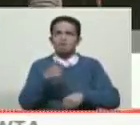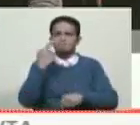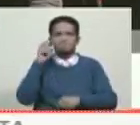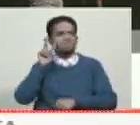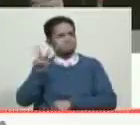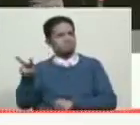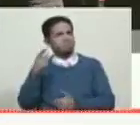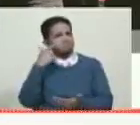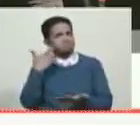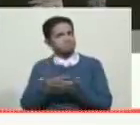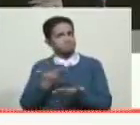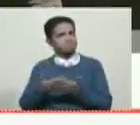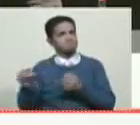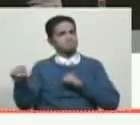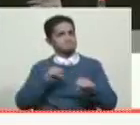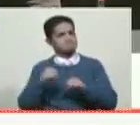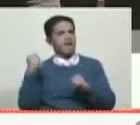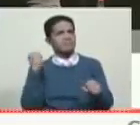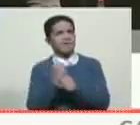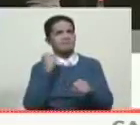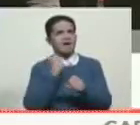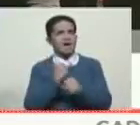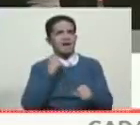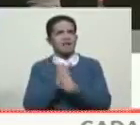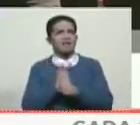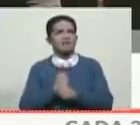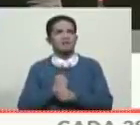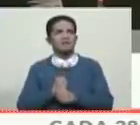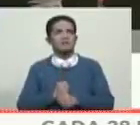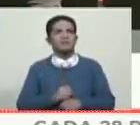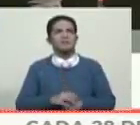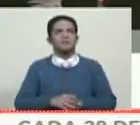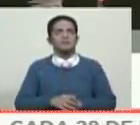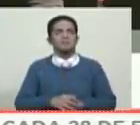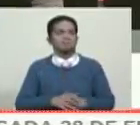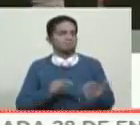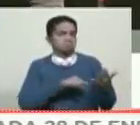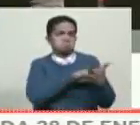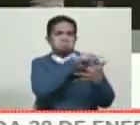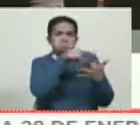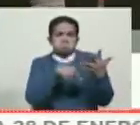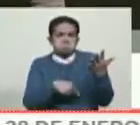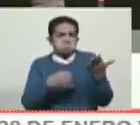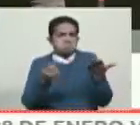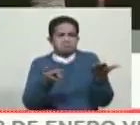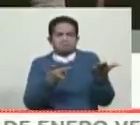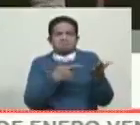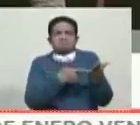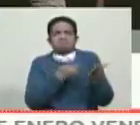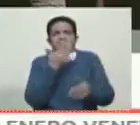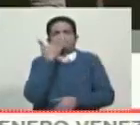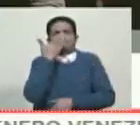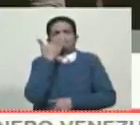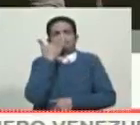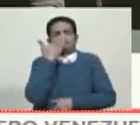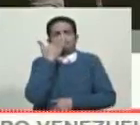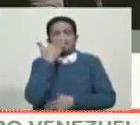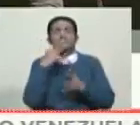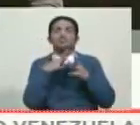trabajando. No hay ni un solo causal del 233. Ni